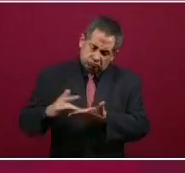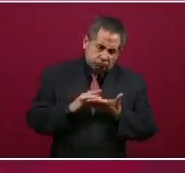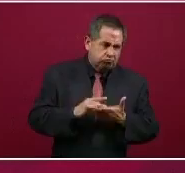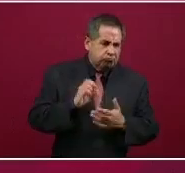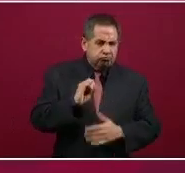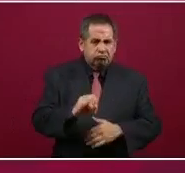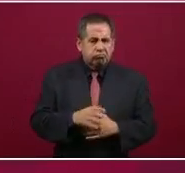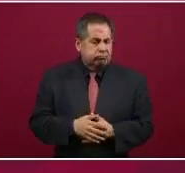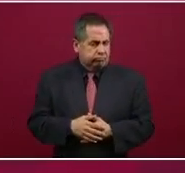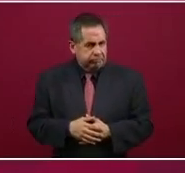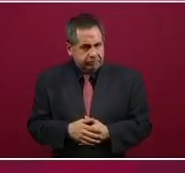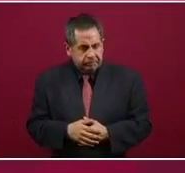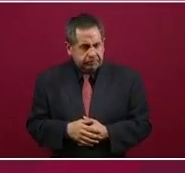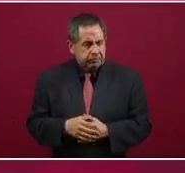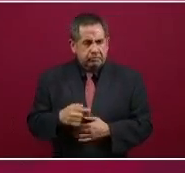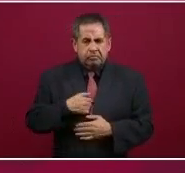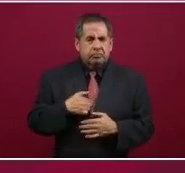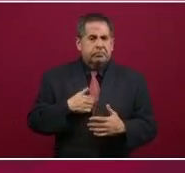Yo